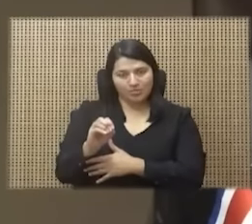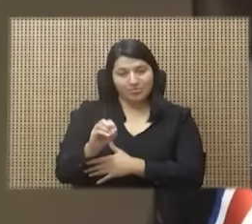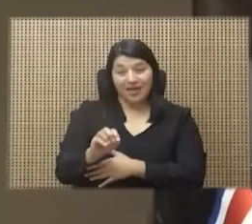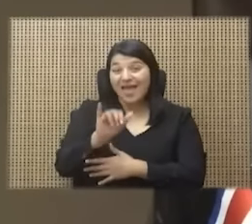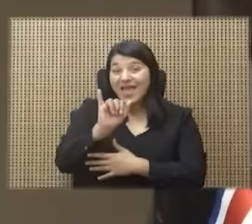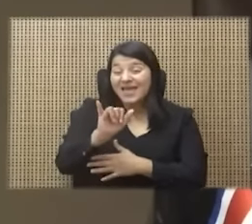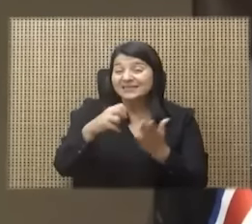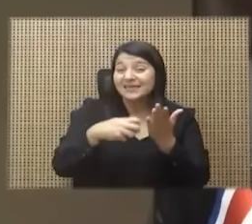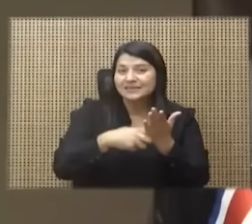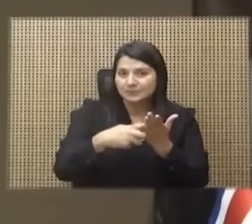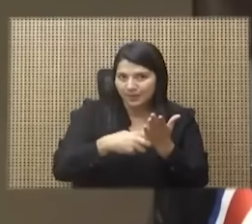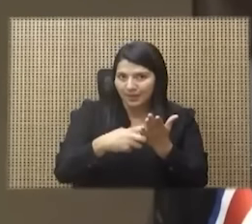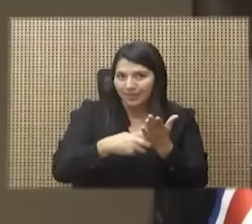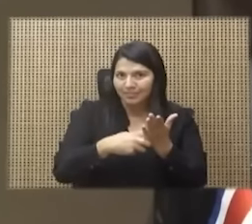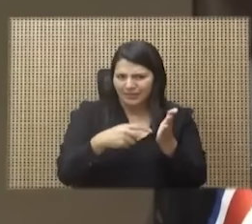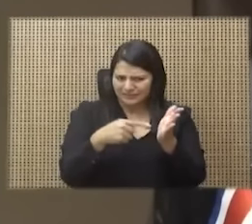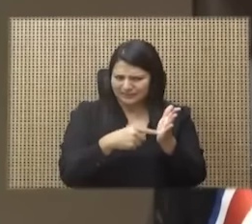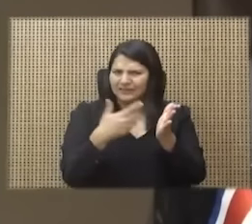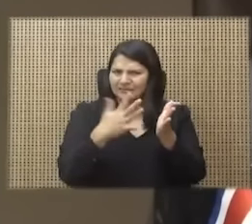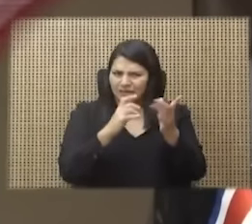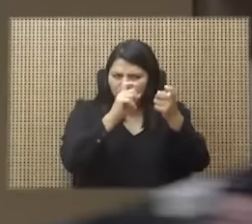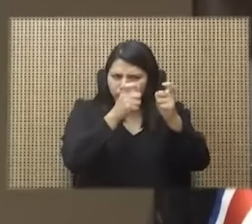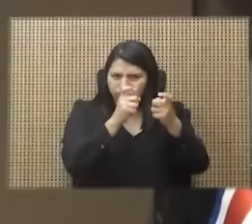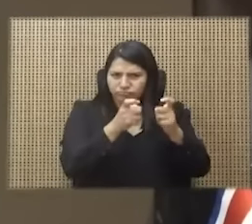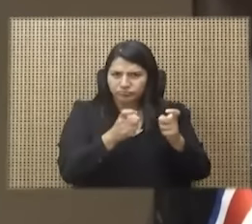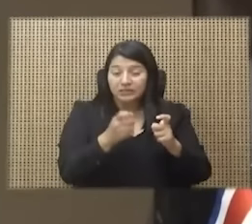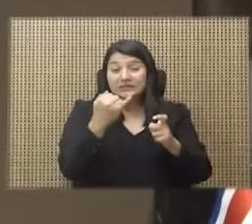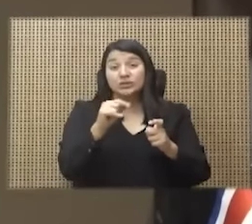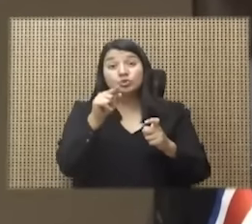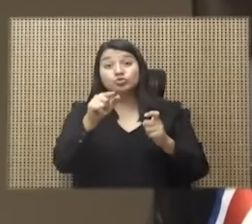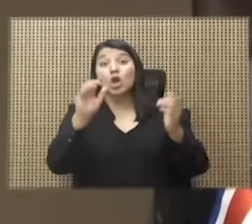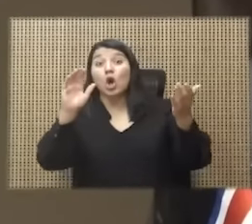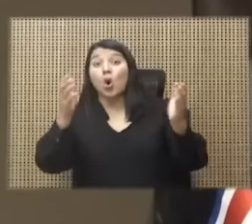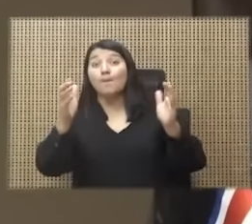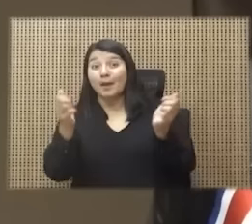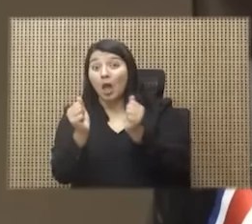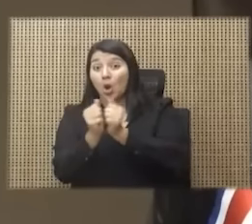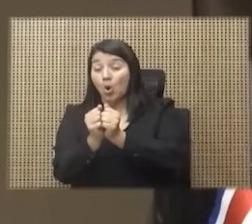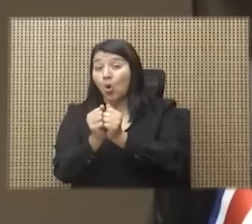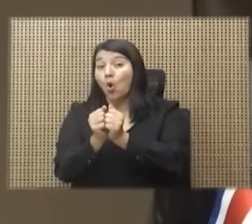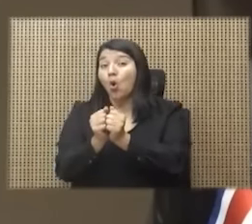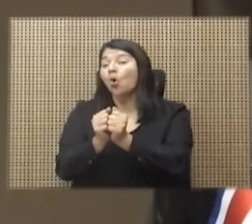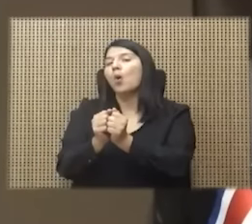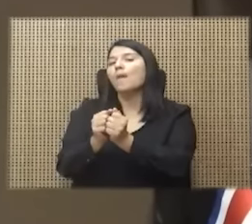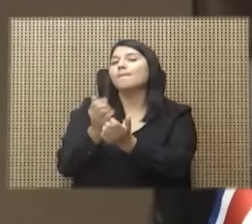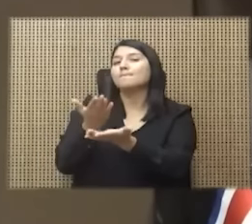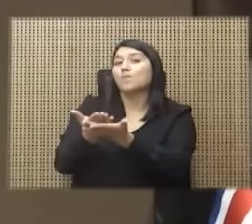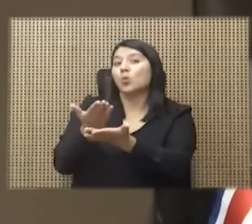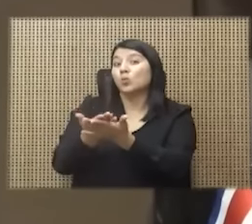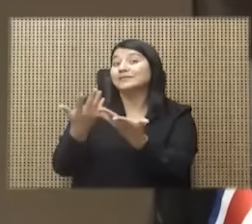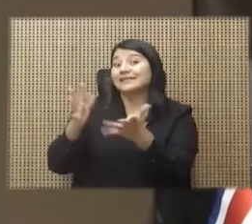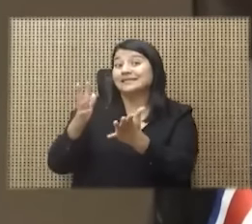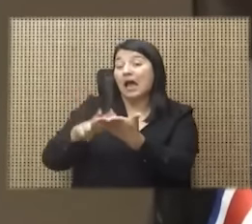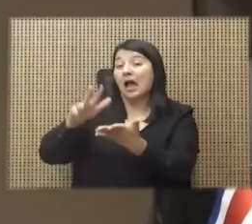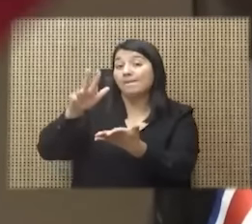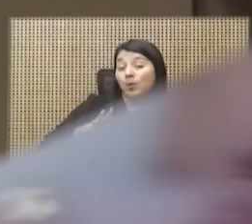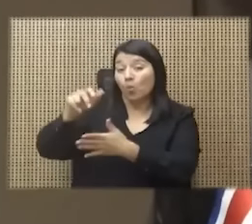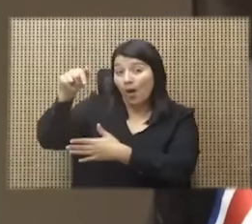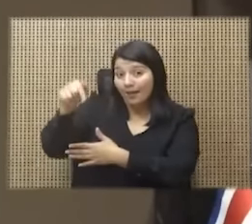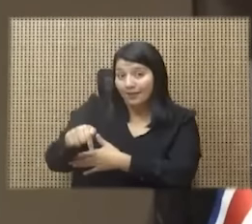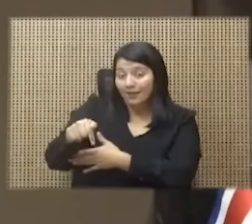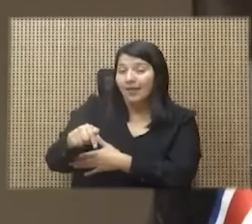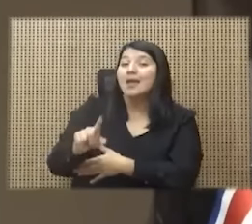texto mejorado, inclusive si se le compara con el texto que ya había sido aprobado en esta Asamblea Legislativa y que por aspectos